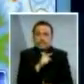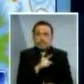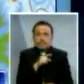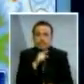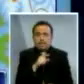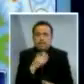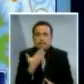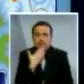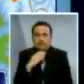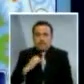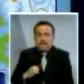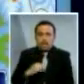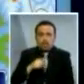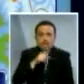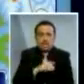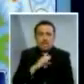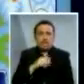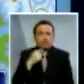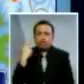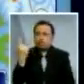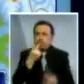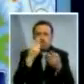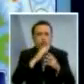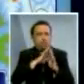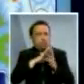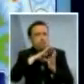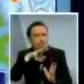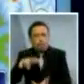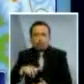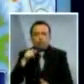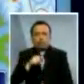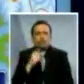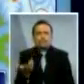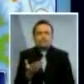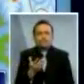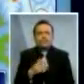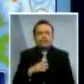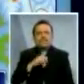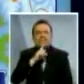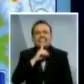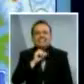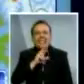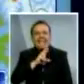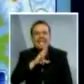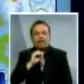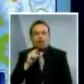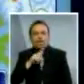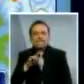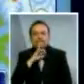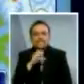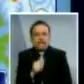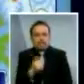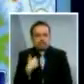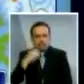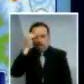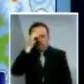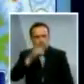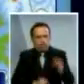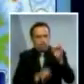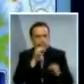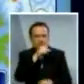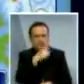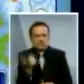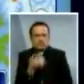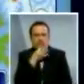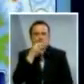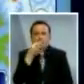conducta terrorista. Y eso existe en todas las democracias. Uh-huh. Entonces a mí me parece sorprendente que cuando los tribunales de justicia